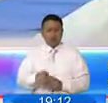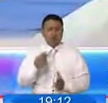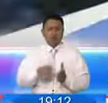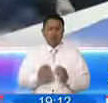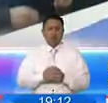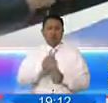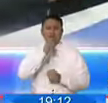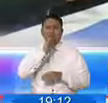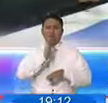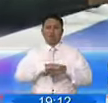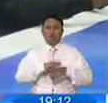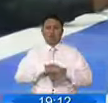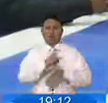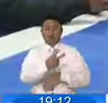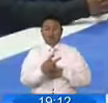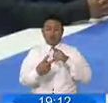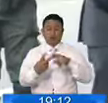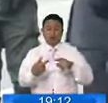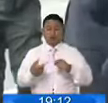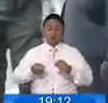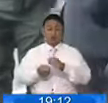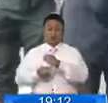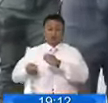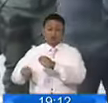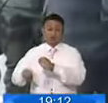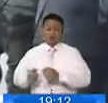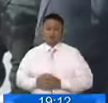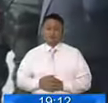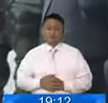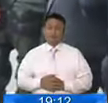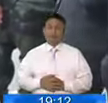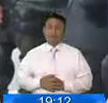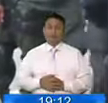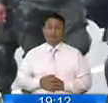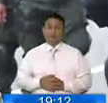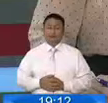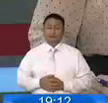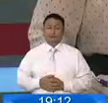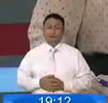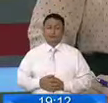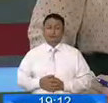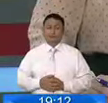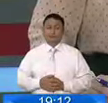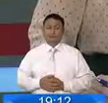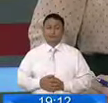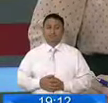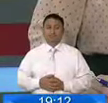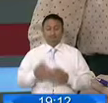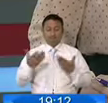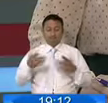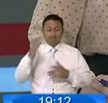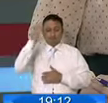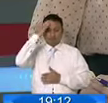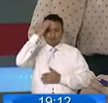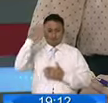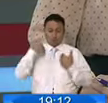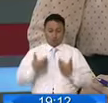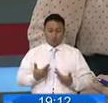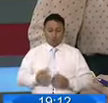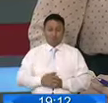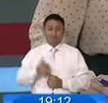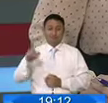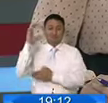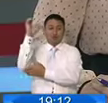responsabilidades de este atroz crimen informó carolina bastante y tras conocer que los cuerpos encontrados